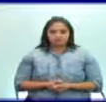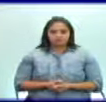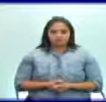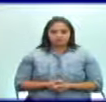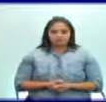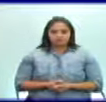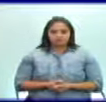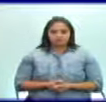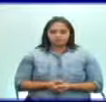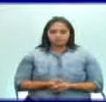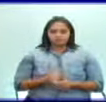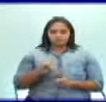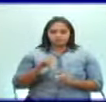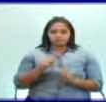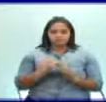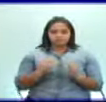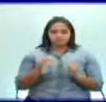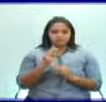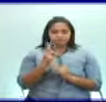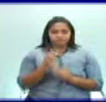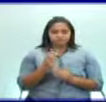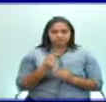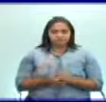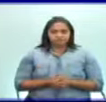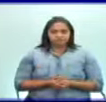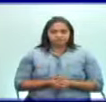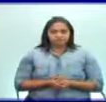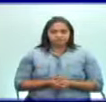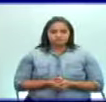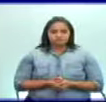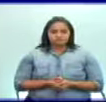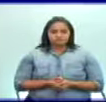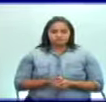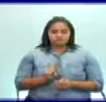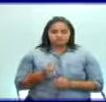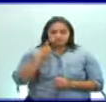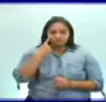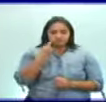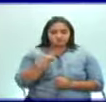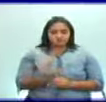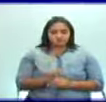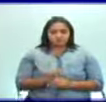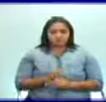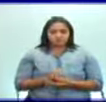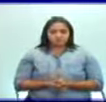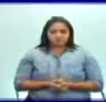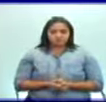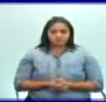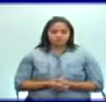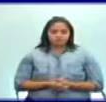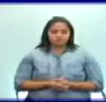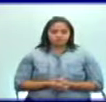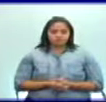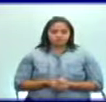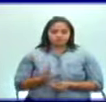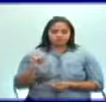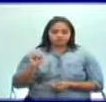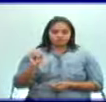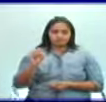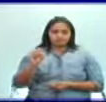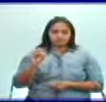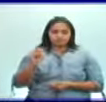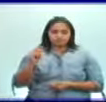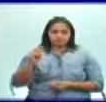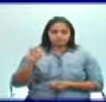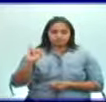mayor estrictamente que 2, o sea que la asíntota. Ya se está observando, ¿verdad? Como monotonía, en este caso es monótona.